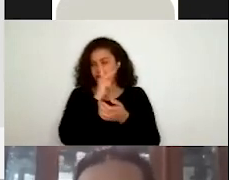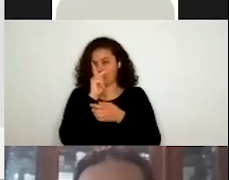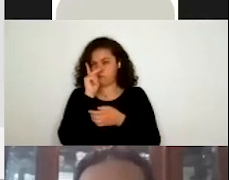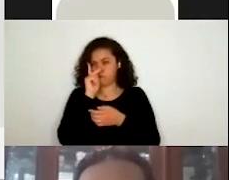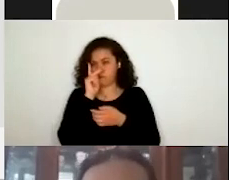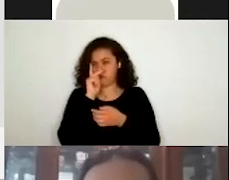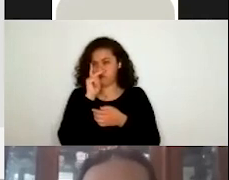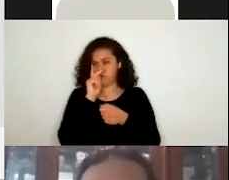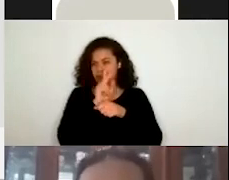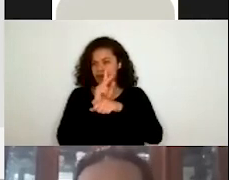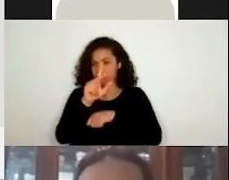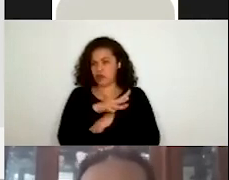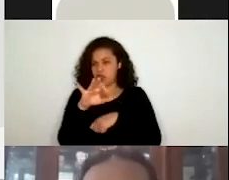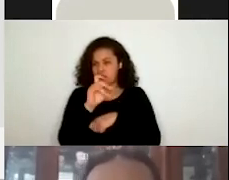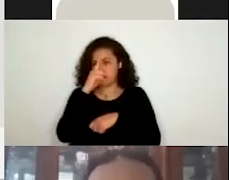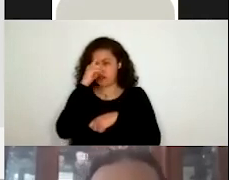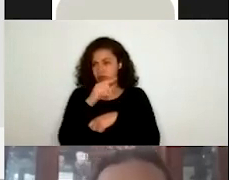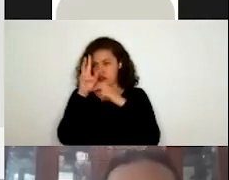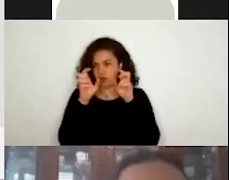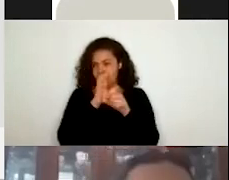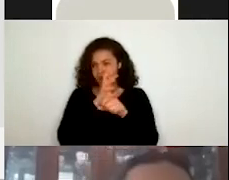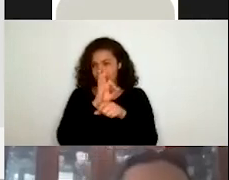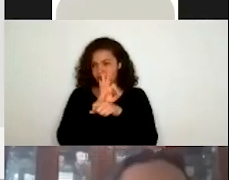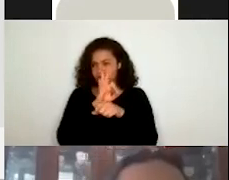vimos el día de ayer en materia de protección civil.